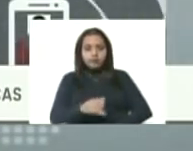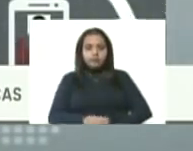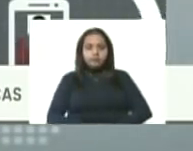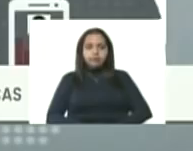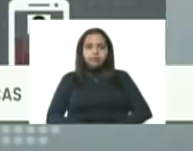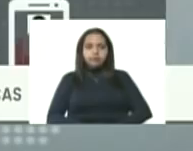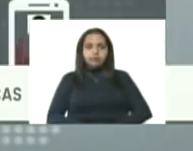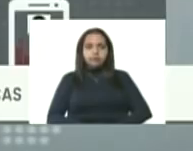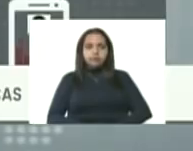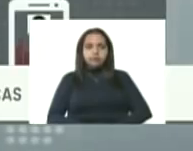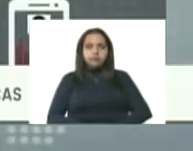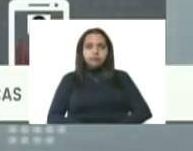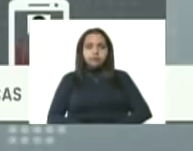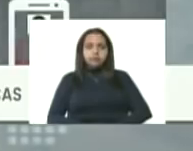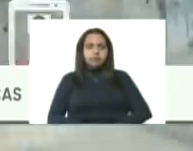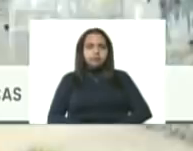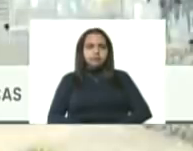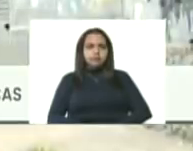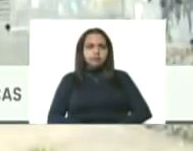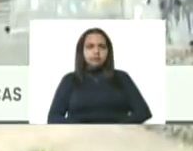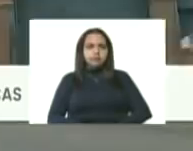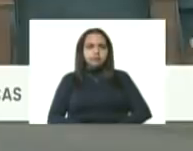bueno,